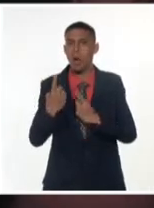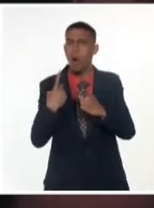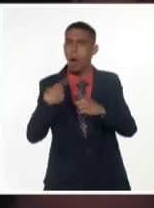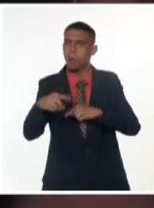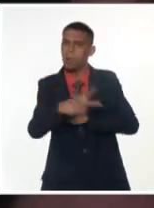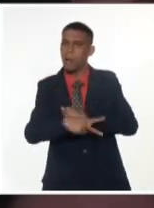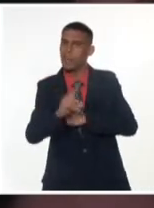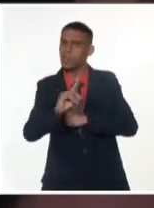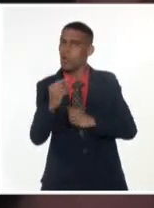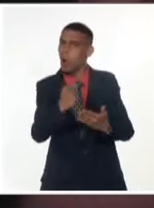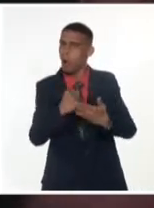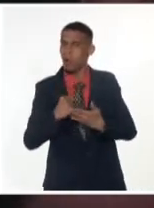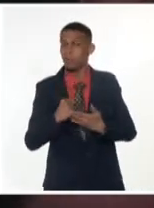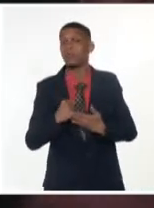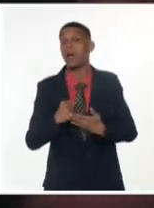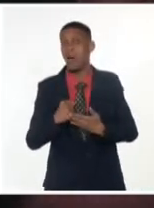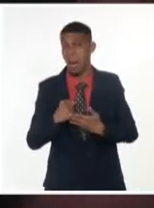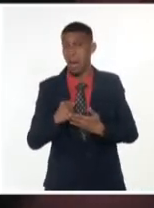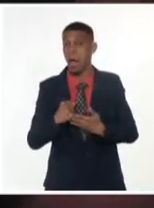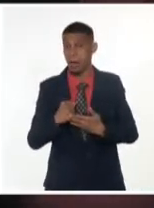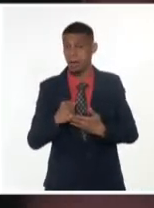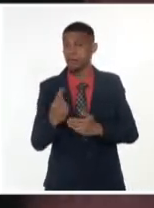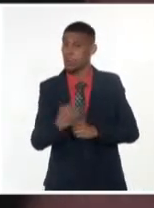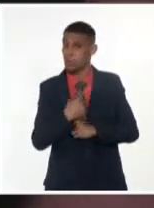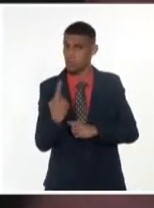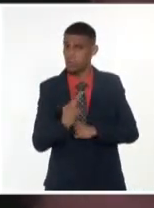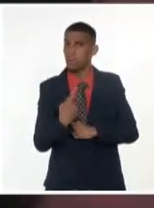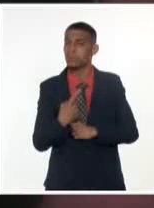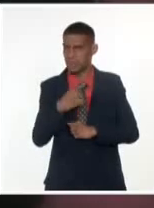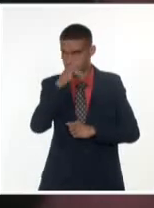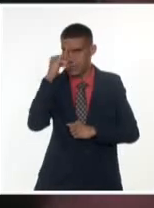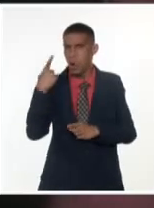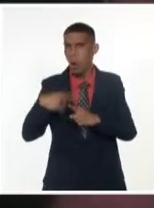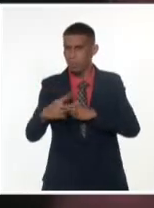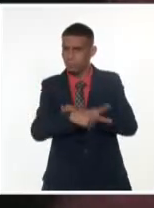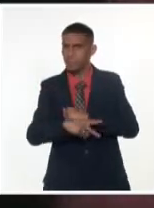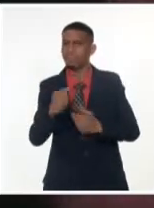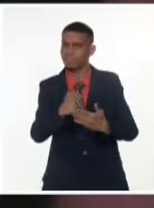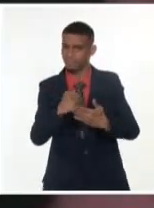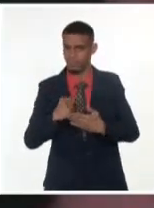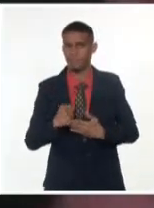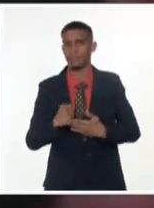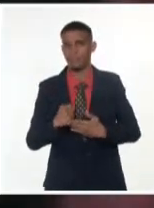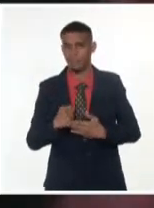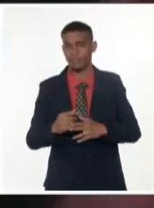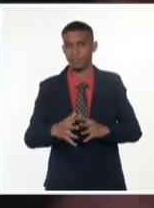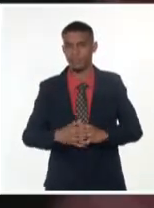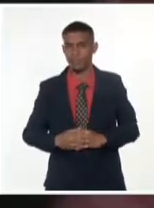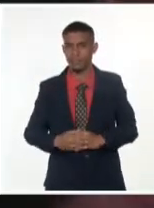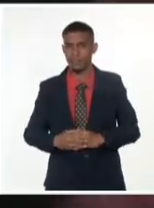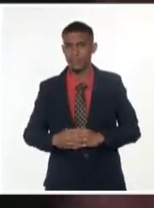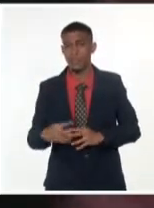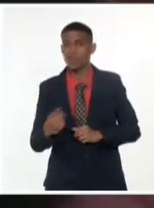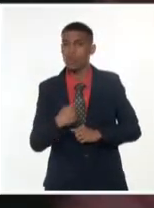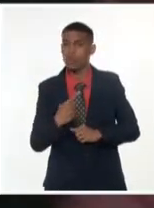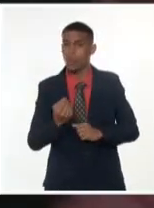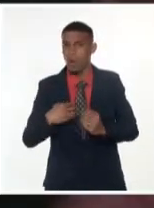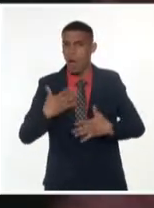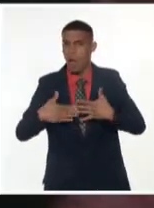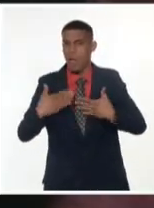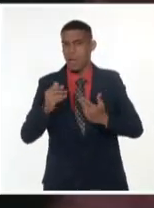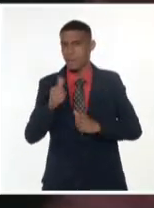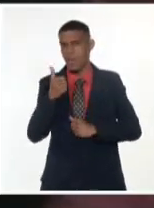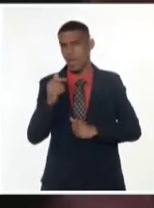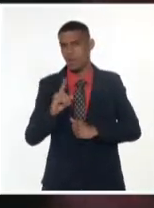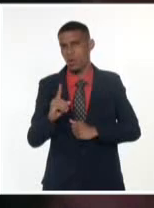sea, esto hubiera pasado sin pena ni gloria, hubiera sido una gira como la que hubiéramos preferido, absolutamente normal. Tampoco es que nos alegramos de esto, o sea, estas cosas